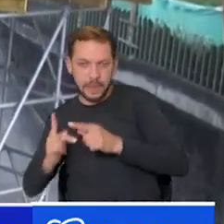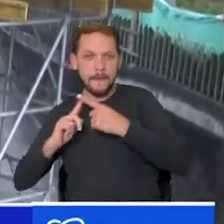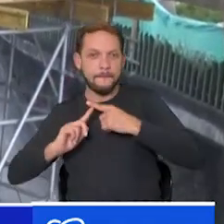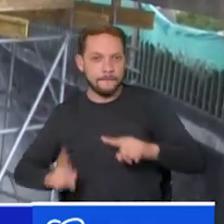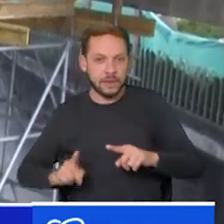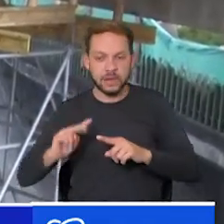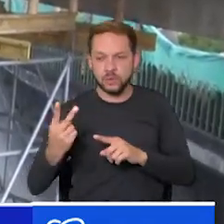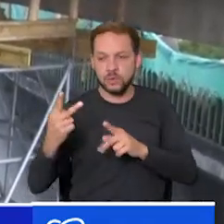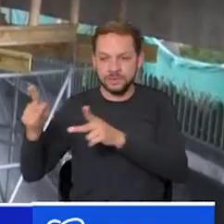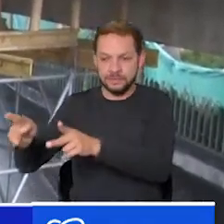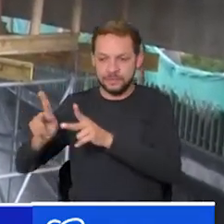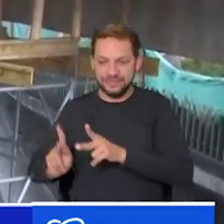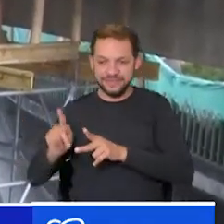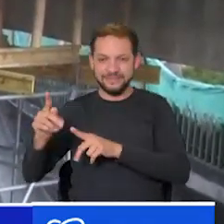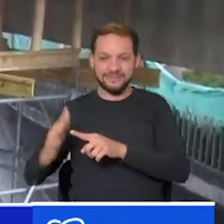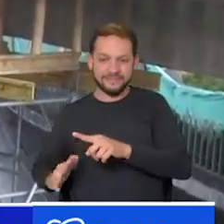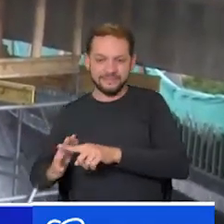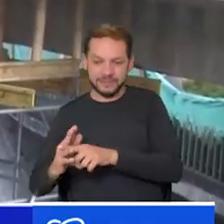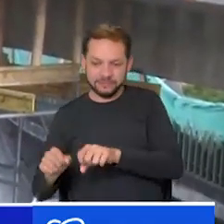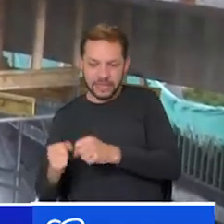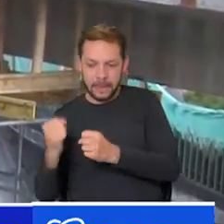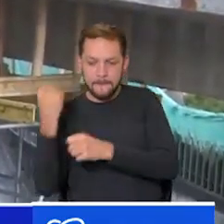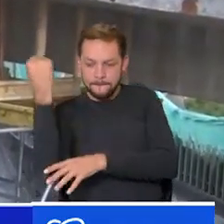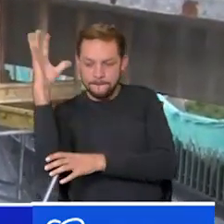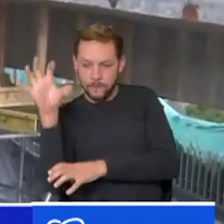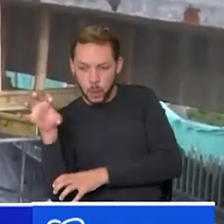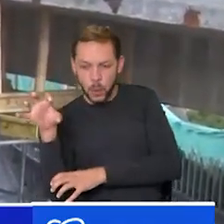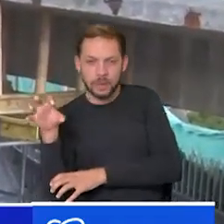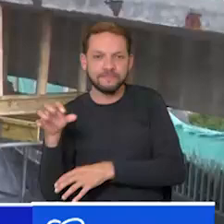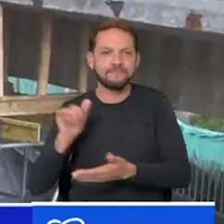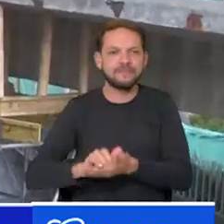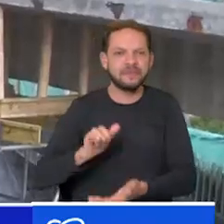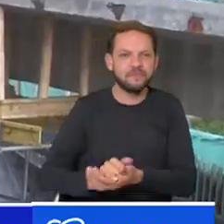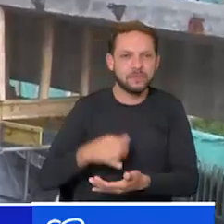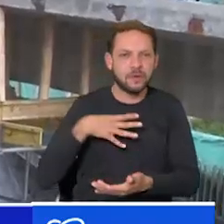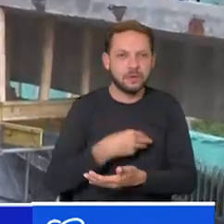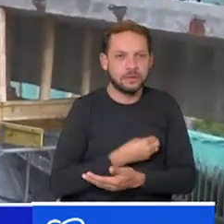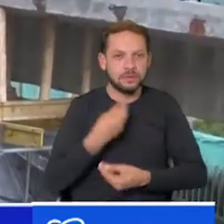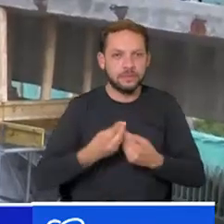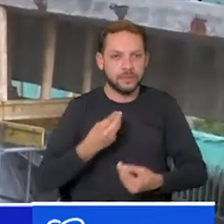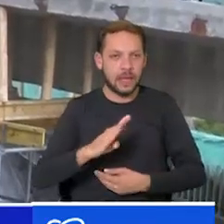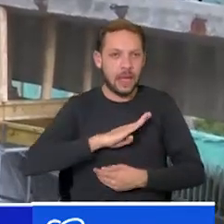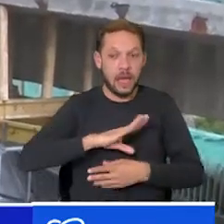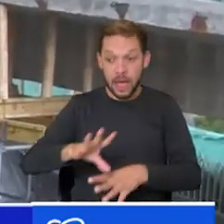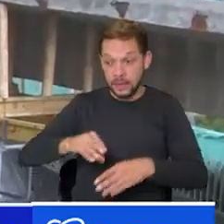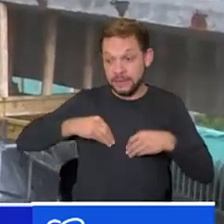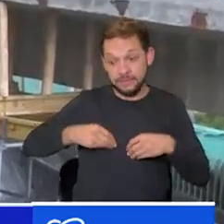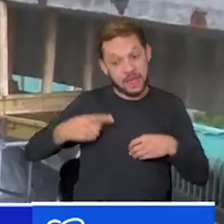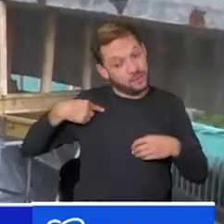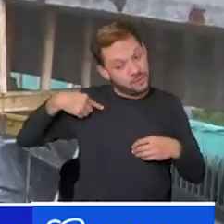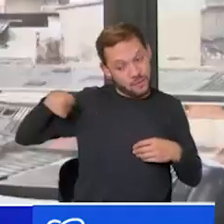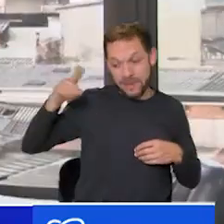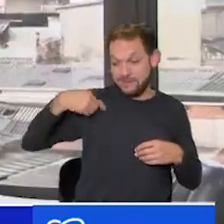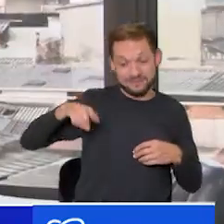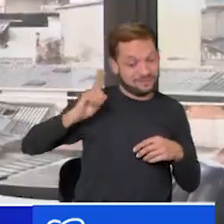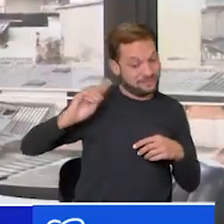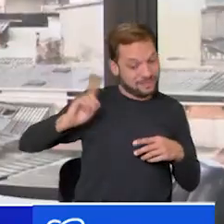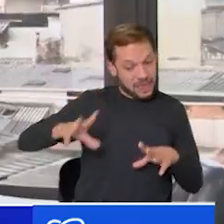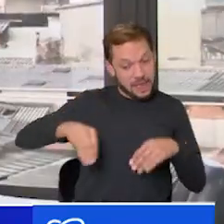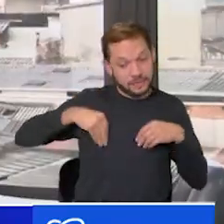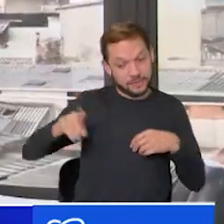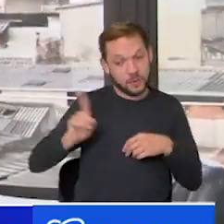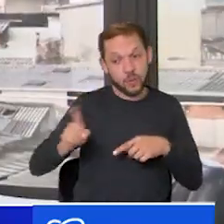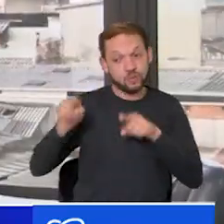puente 2 se presentó esta situación y nosotros eh Como municipio no podíamos recibirle Y definitivamente el